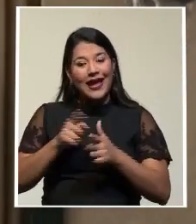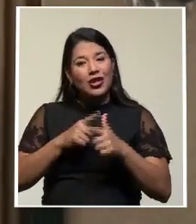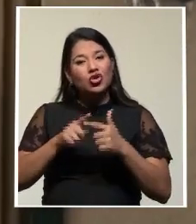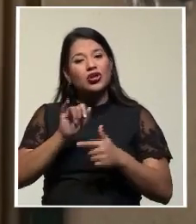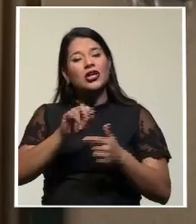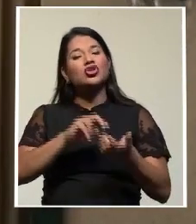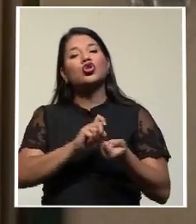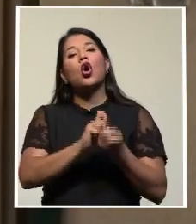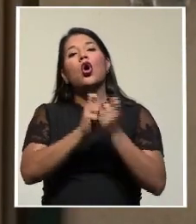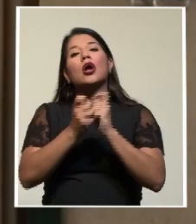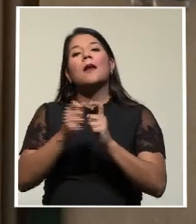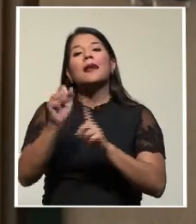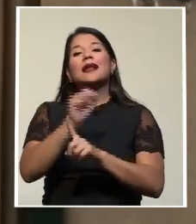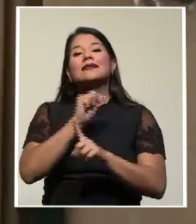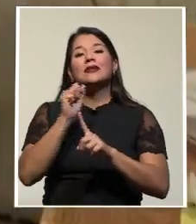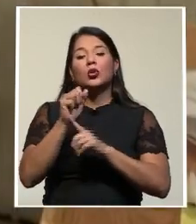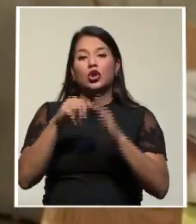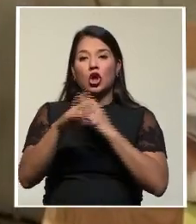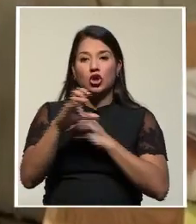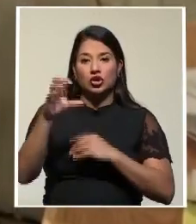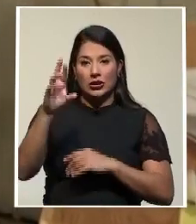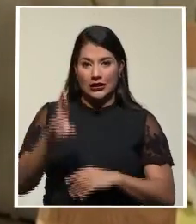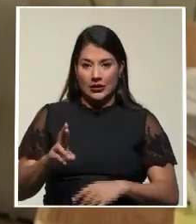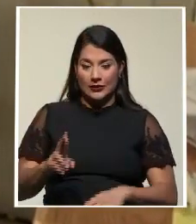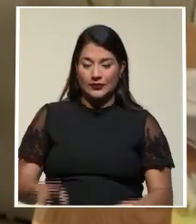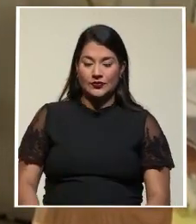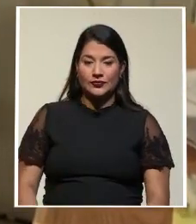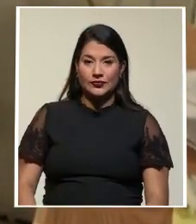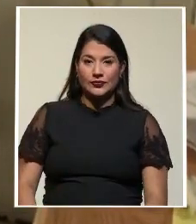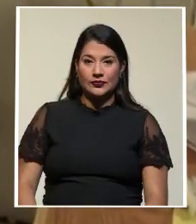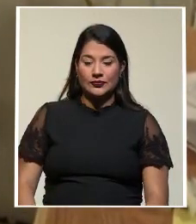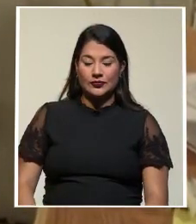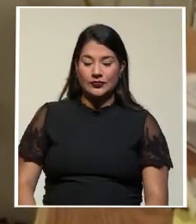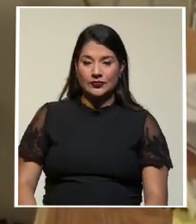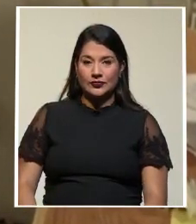nuestro país a un mediano plazo.